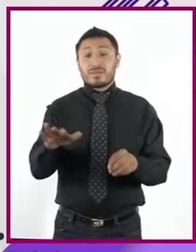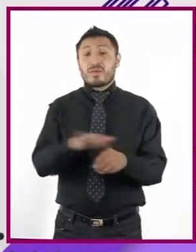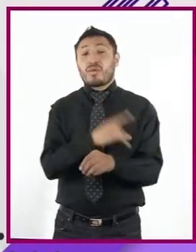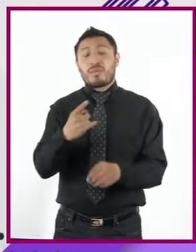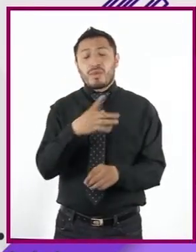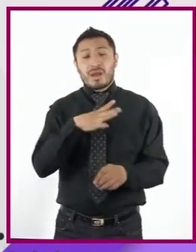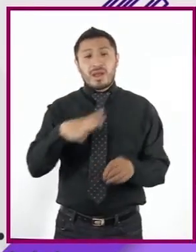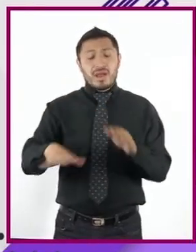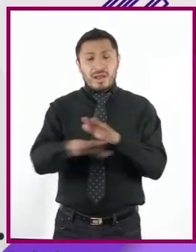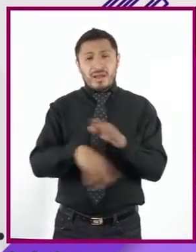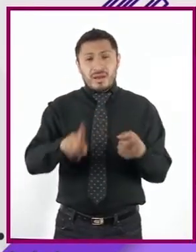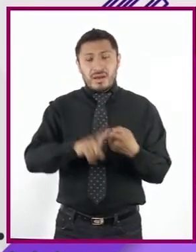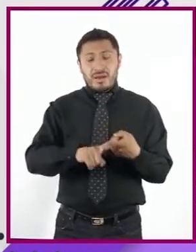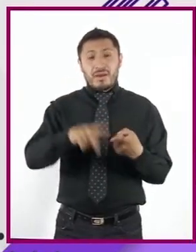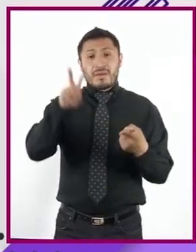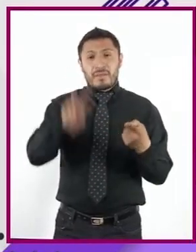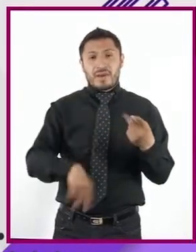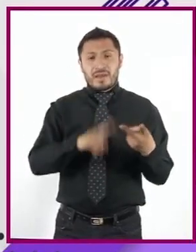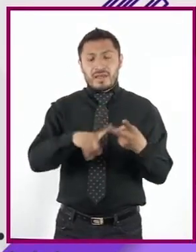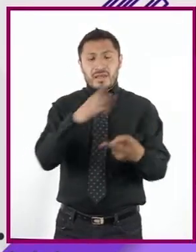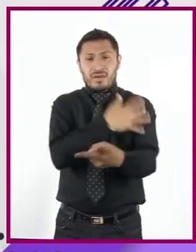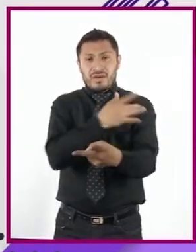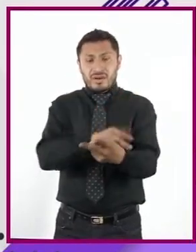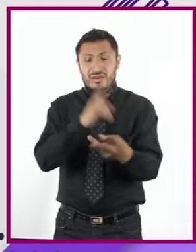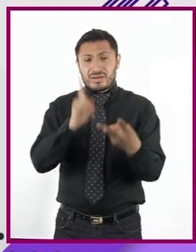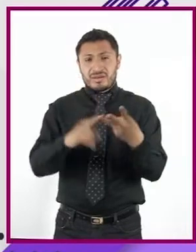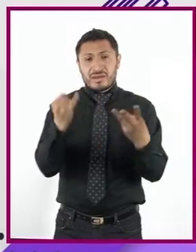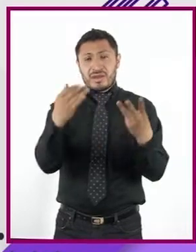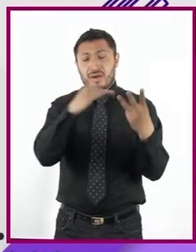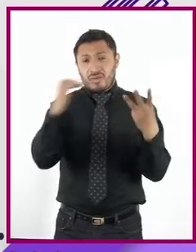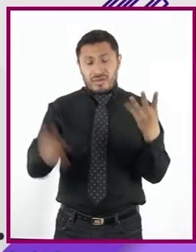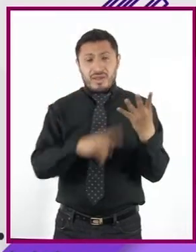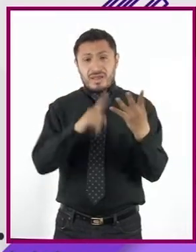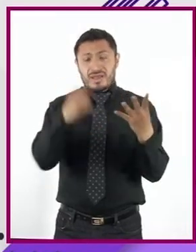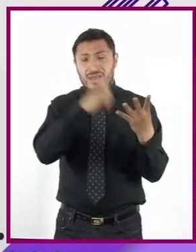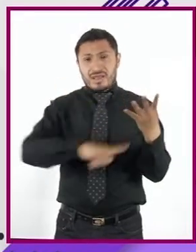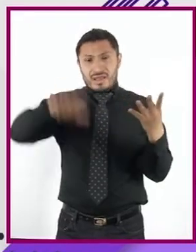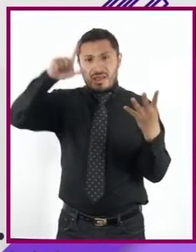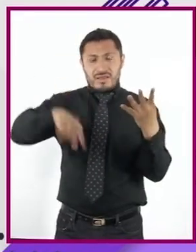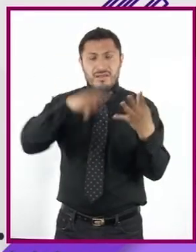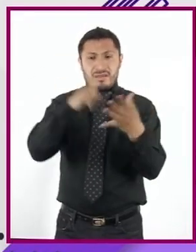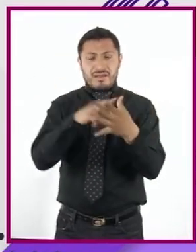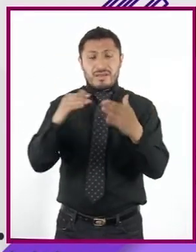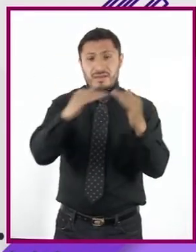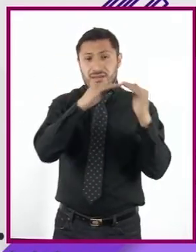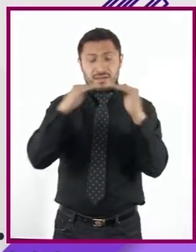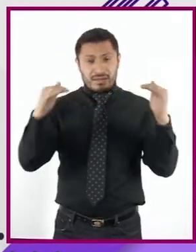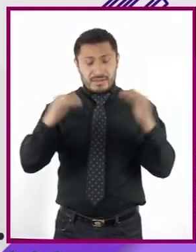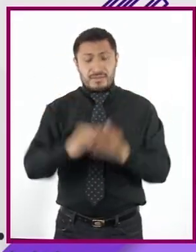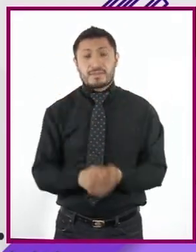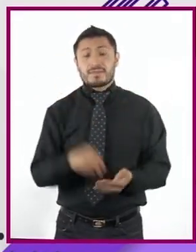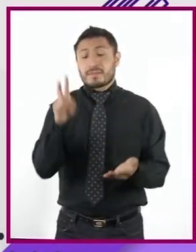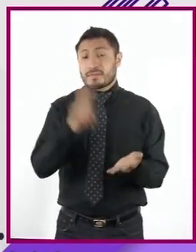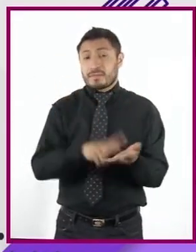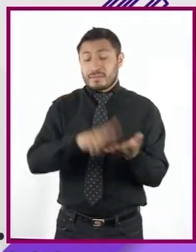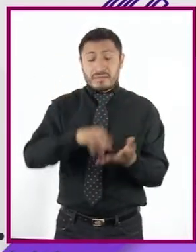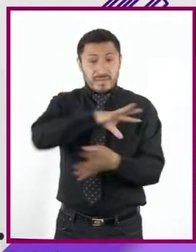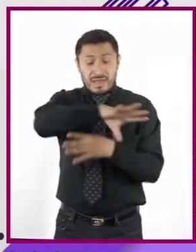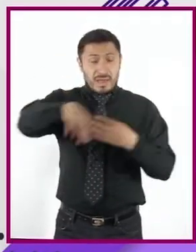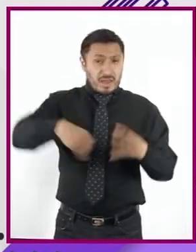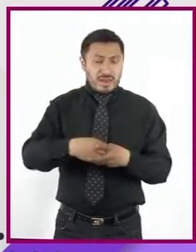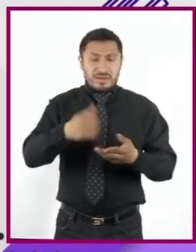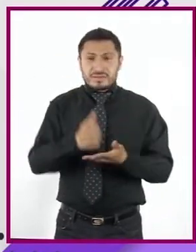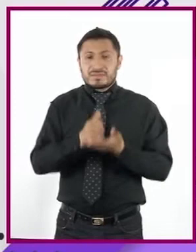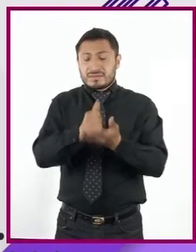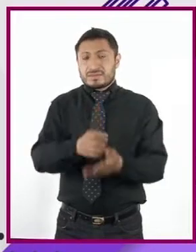basa en la verdad, la honestidad, la igualdad, la libertad y la equidad, valores que favorecen el